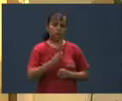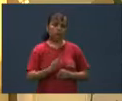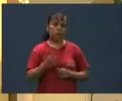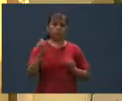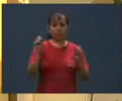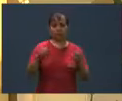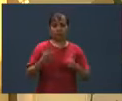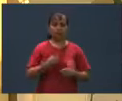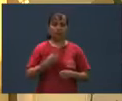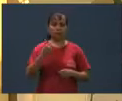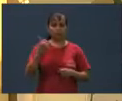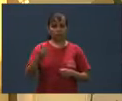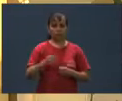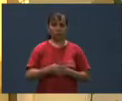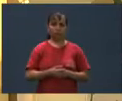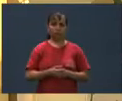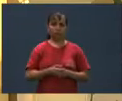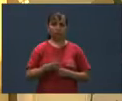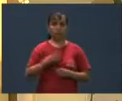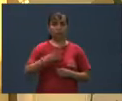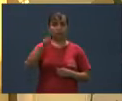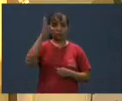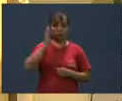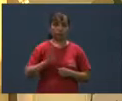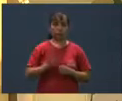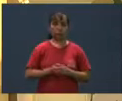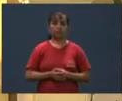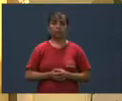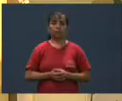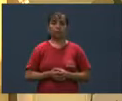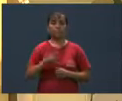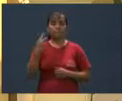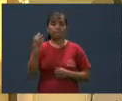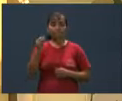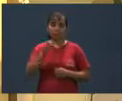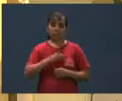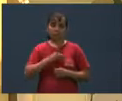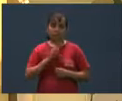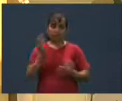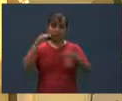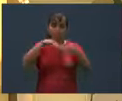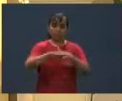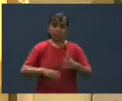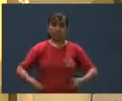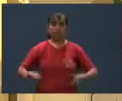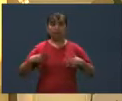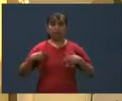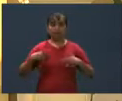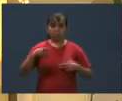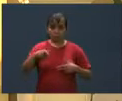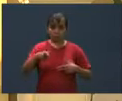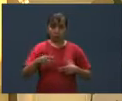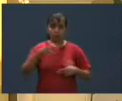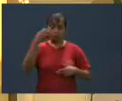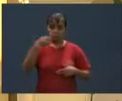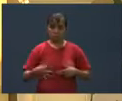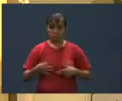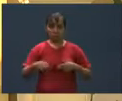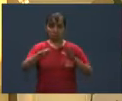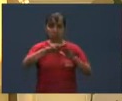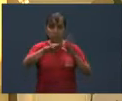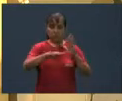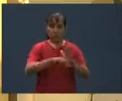Dios. Pero si quieres entrar en la vida, cumple los mandamientos. Él